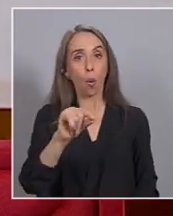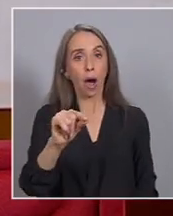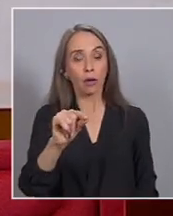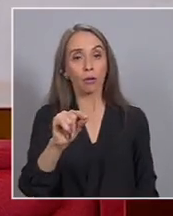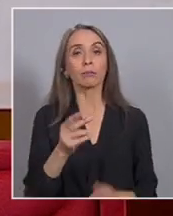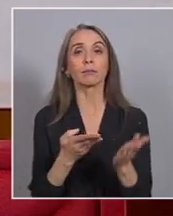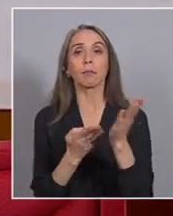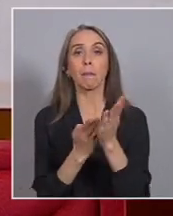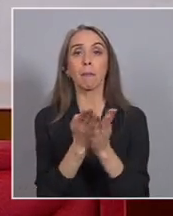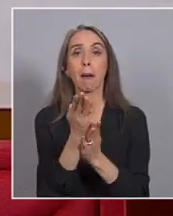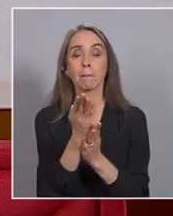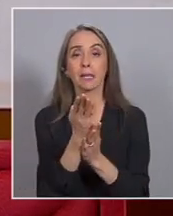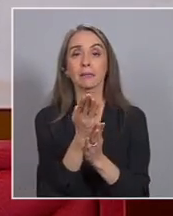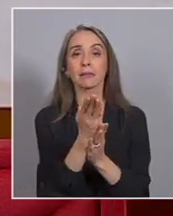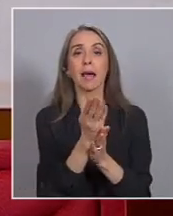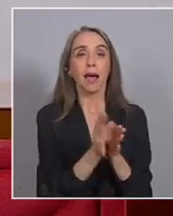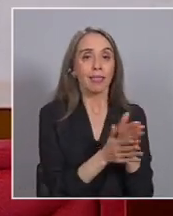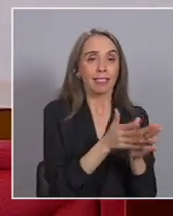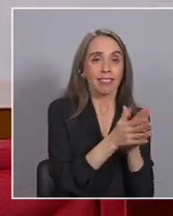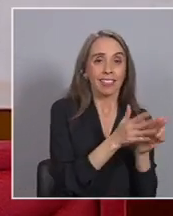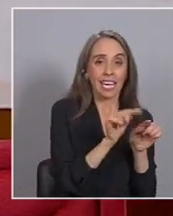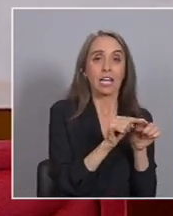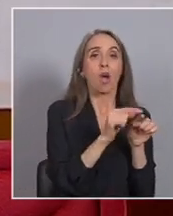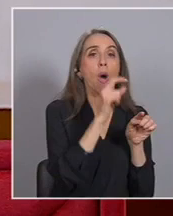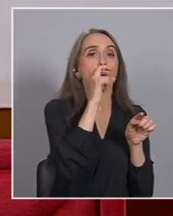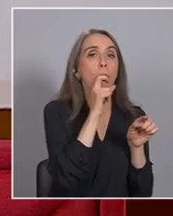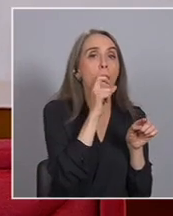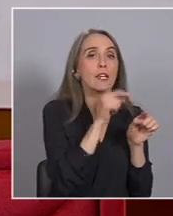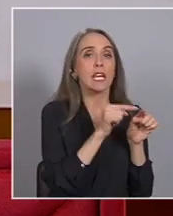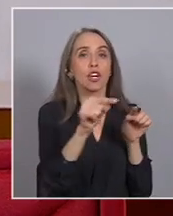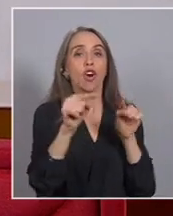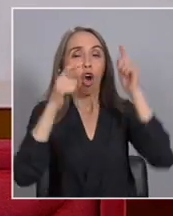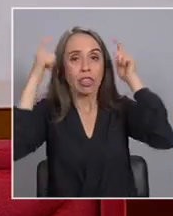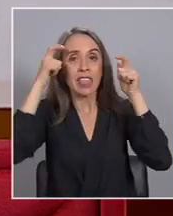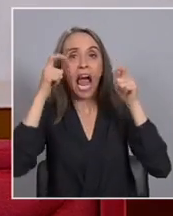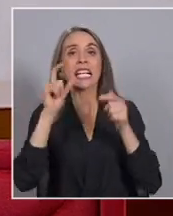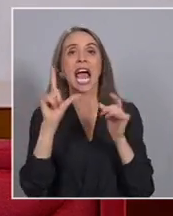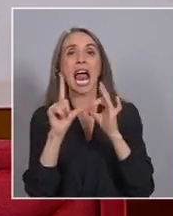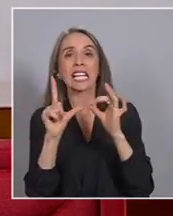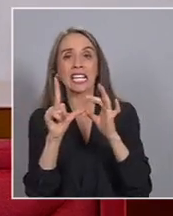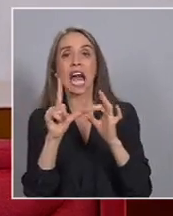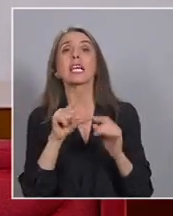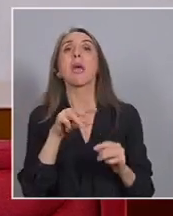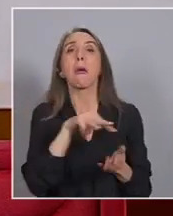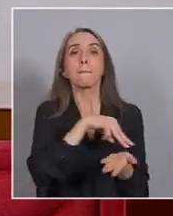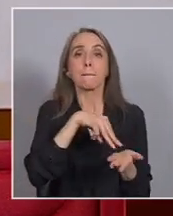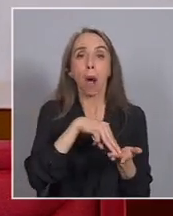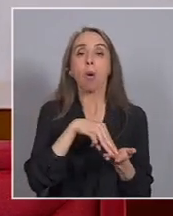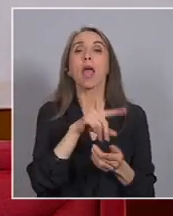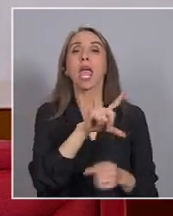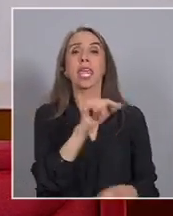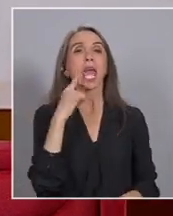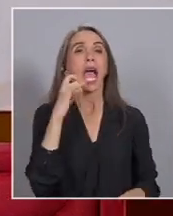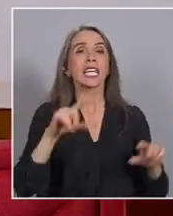pondremos en marcha los recorridos de Curicó-Talcalinares en el Maule y Llanquihue-La Paloma en los Lagos.